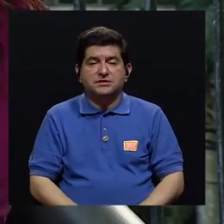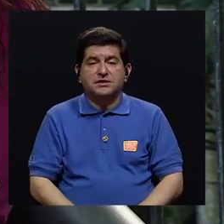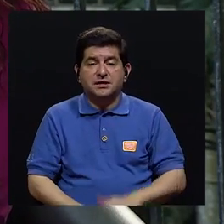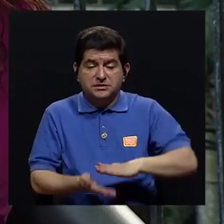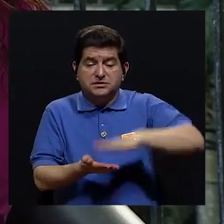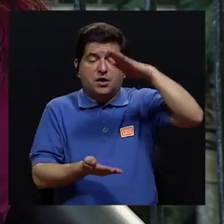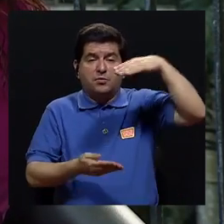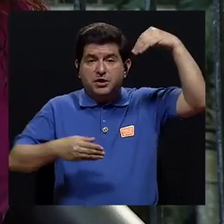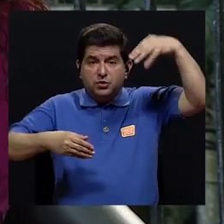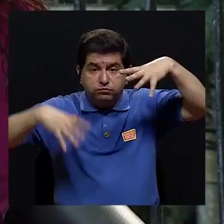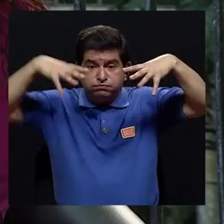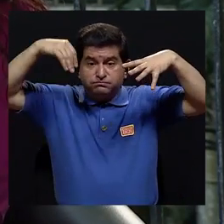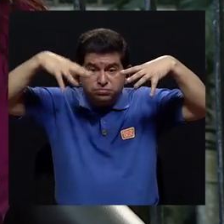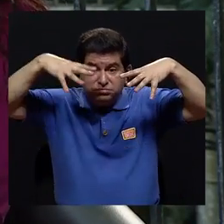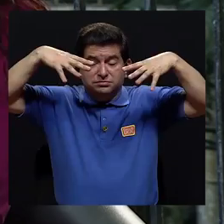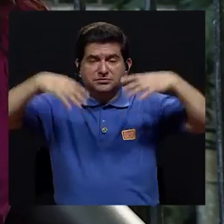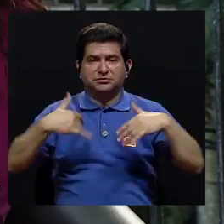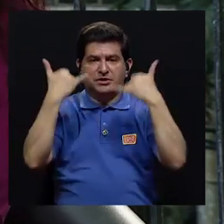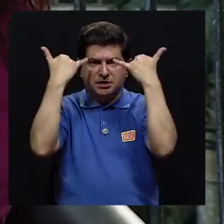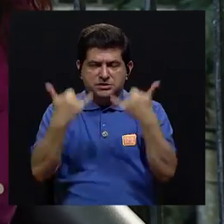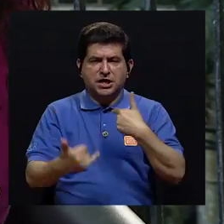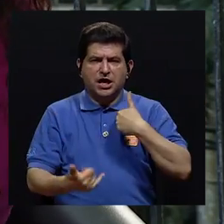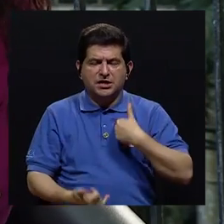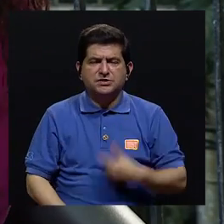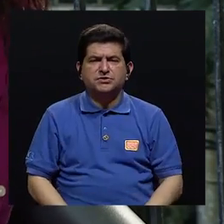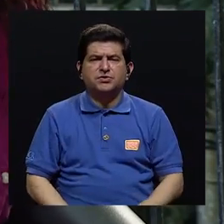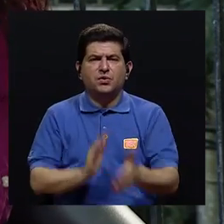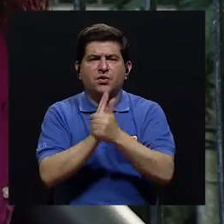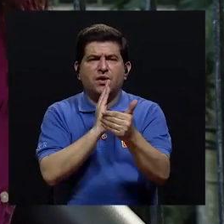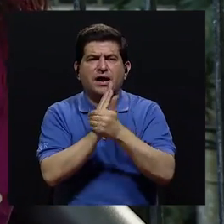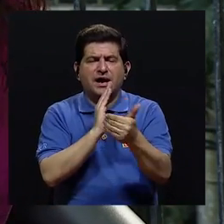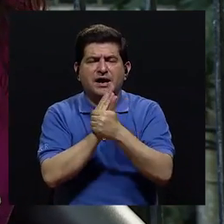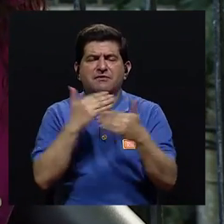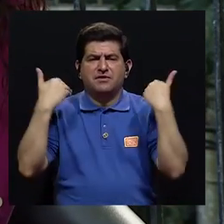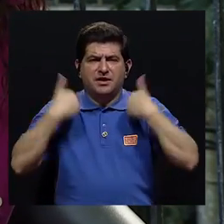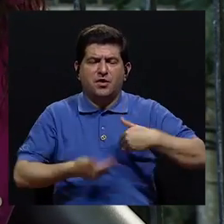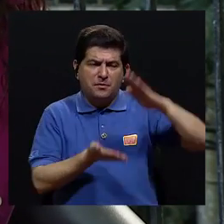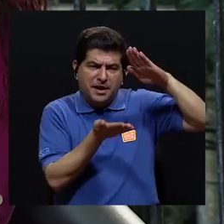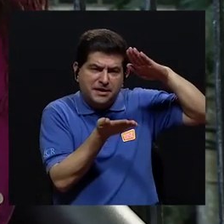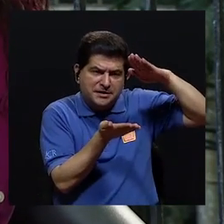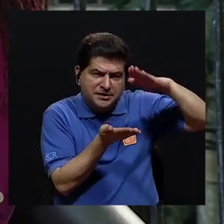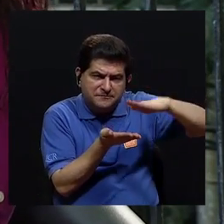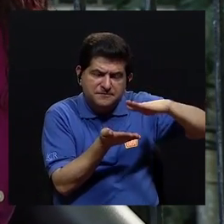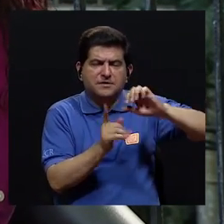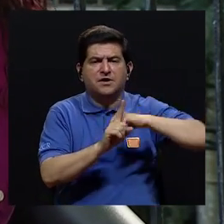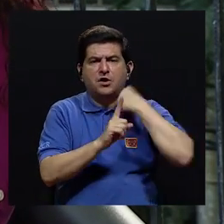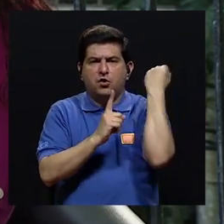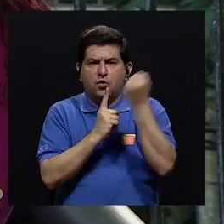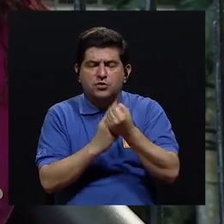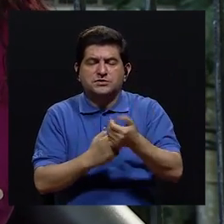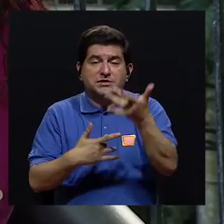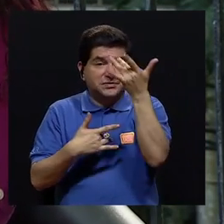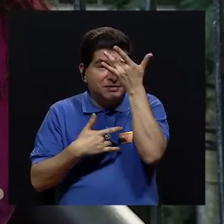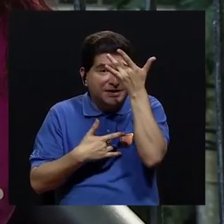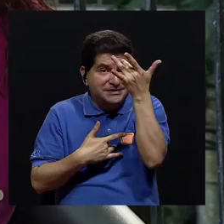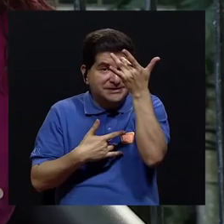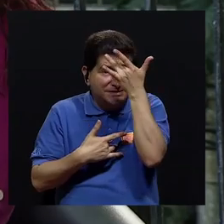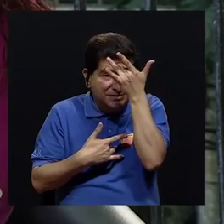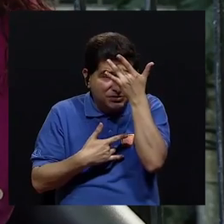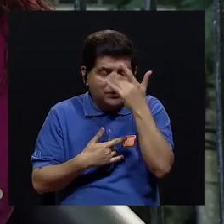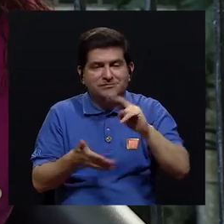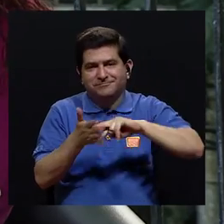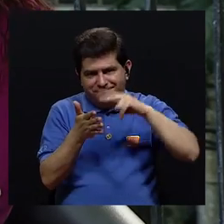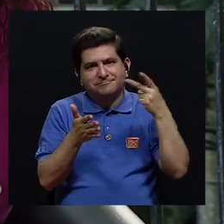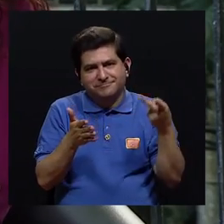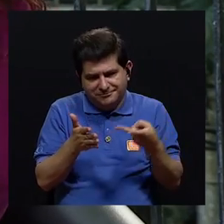la iluminación. Entonces, cuando ya yo tengo alguna pérdida en mis capacidades humanas o alguna condición patológica, que sería